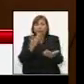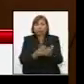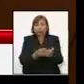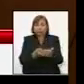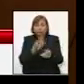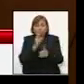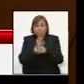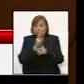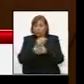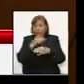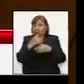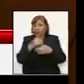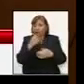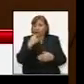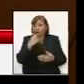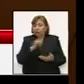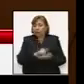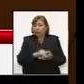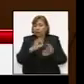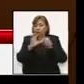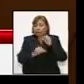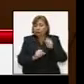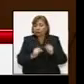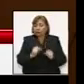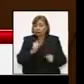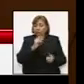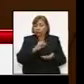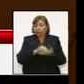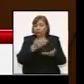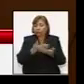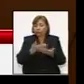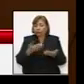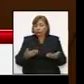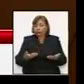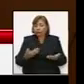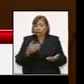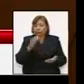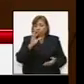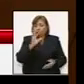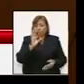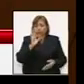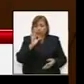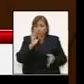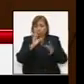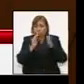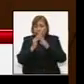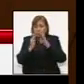cautelar para hacer el allanamiento y registro del inmueble, de nueve inmuebles.